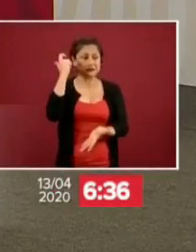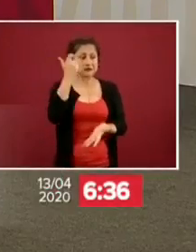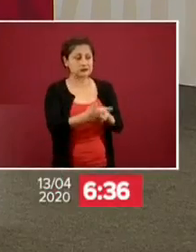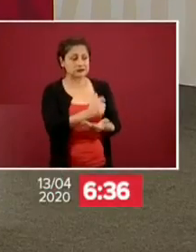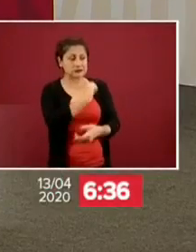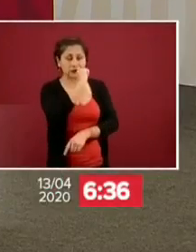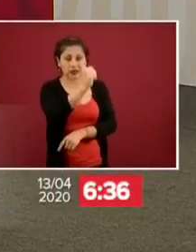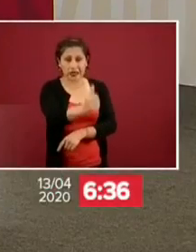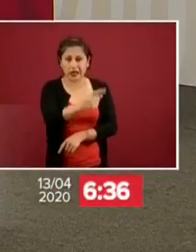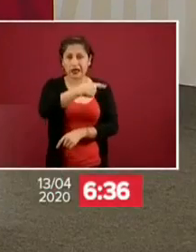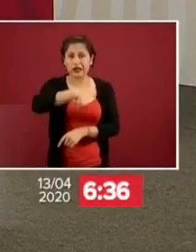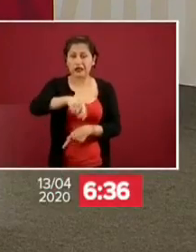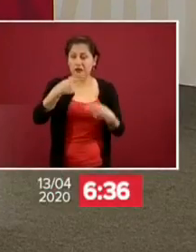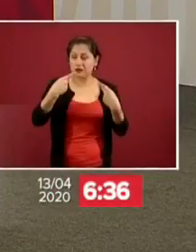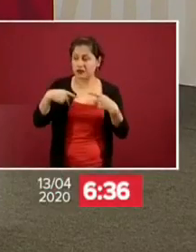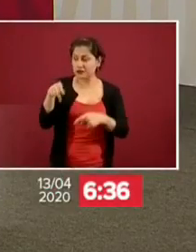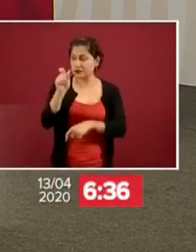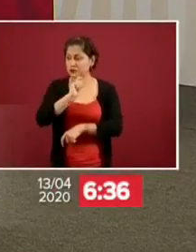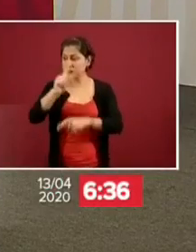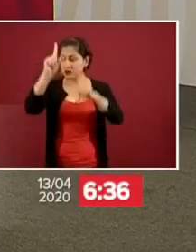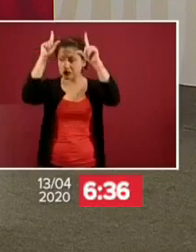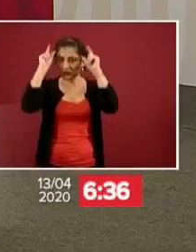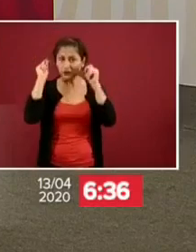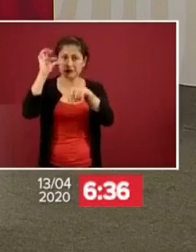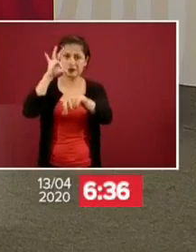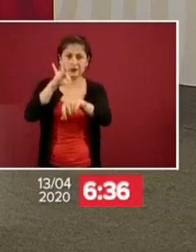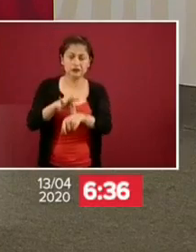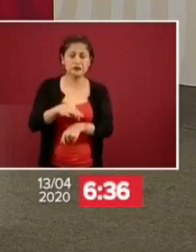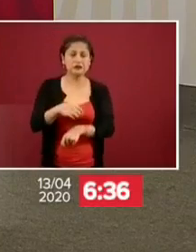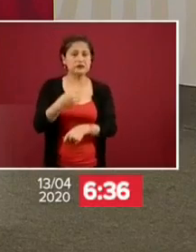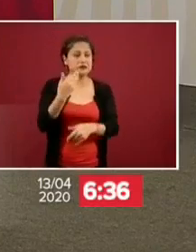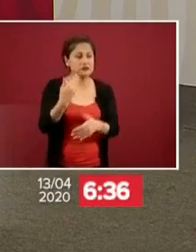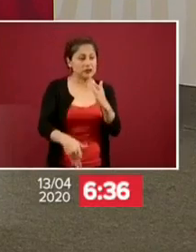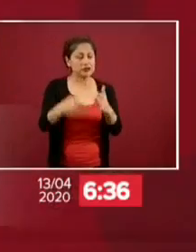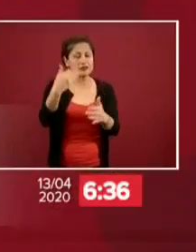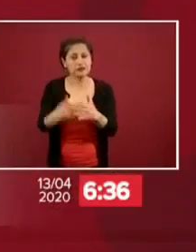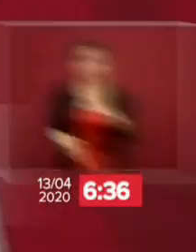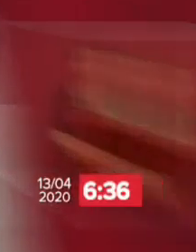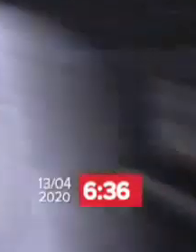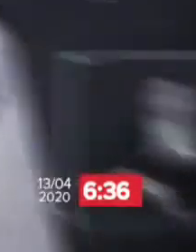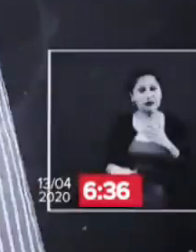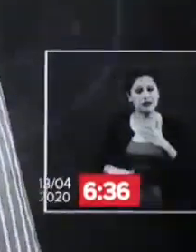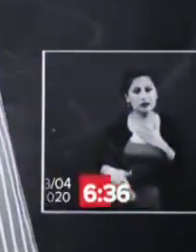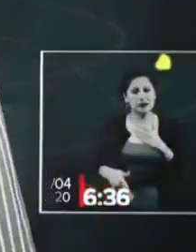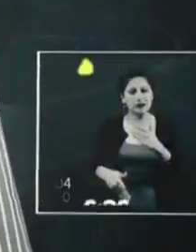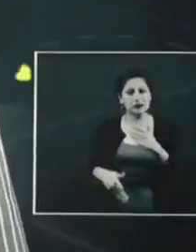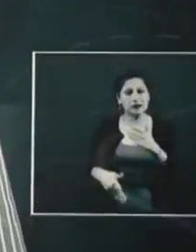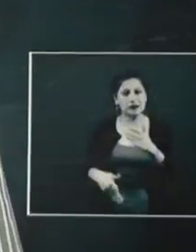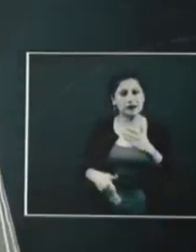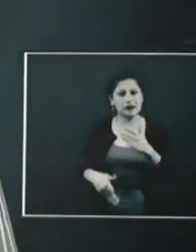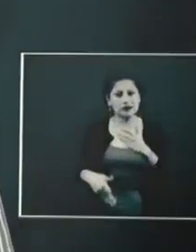médicos de enfermeras de instalaciones ese era el punto de partida